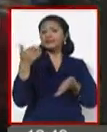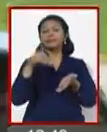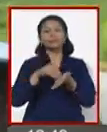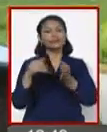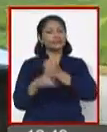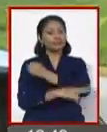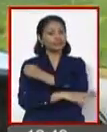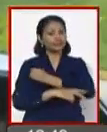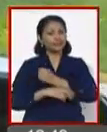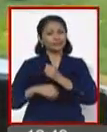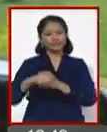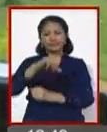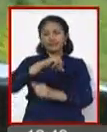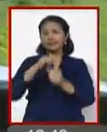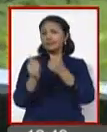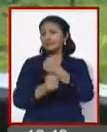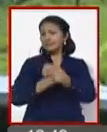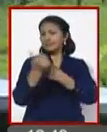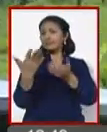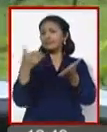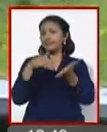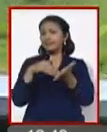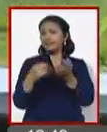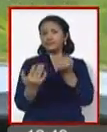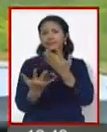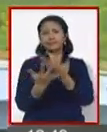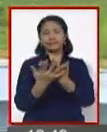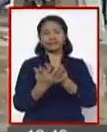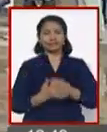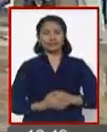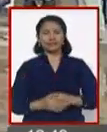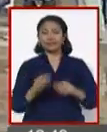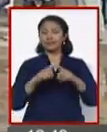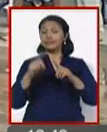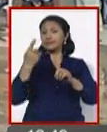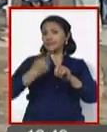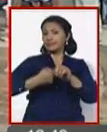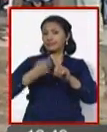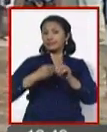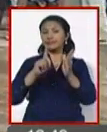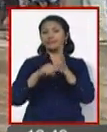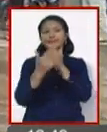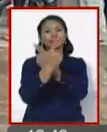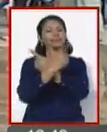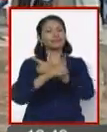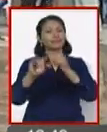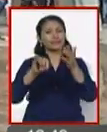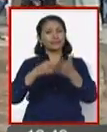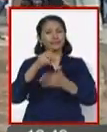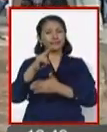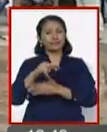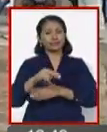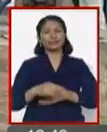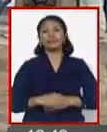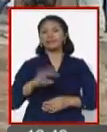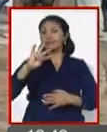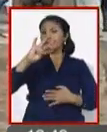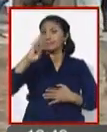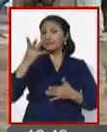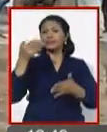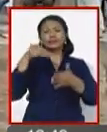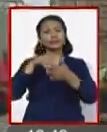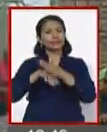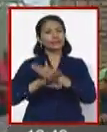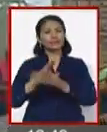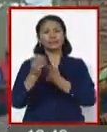nuevamente por robo agravado y asociación delictuosa, volvió a ser recluido en el penal, pero unos meses después salió libre en junio del mismo año. La cuarta vez que